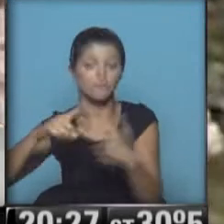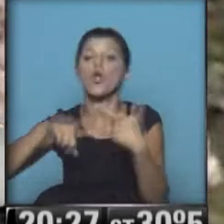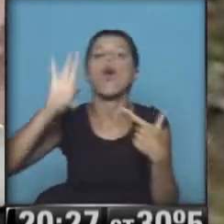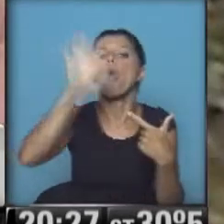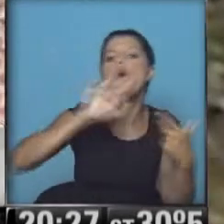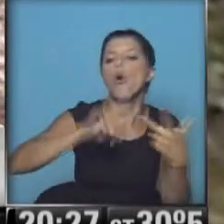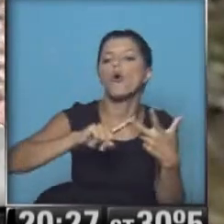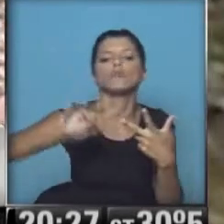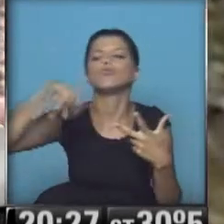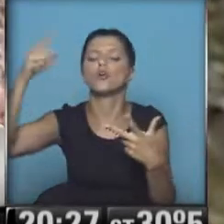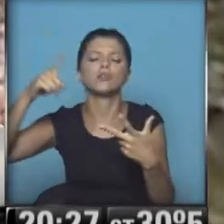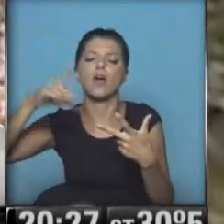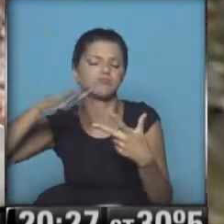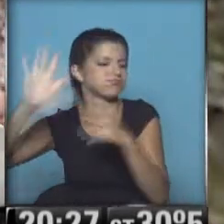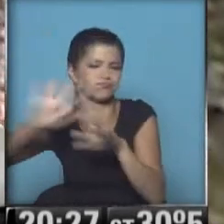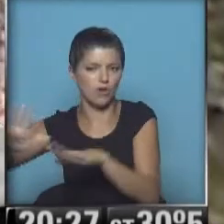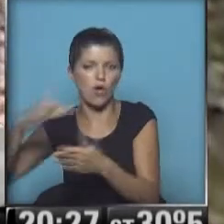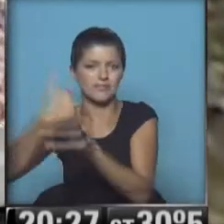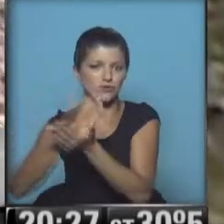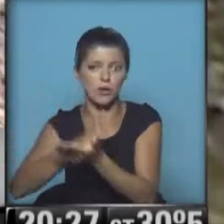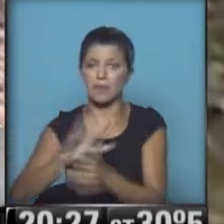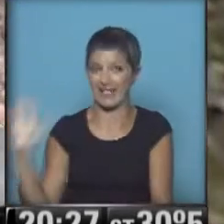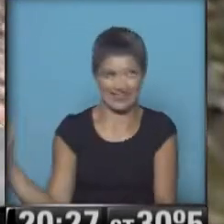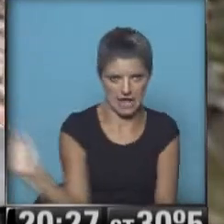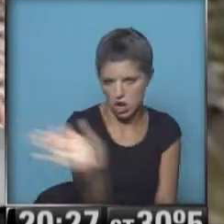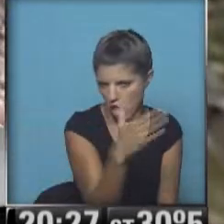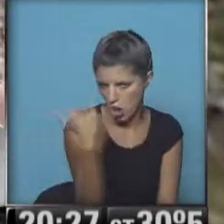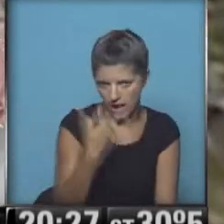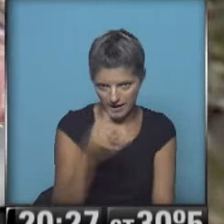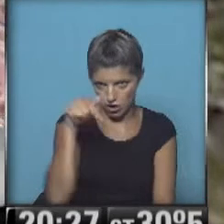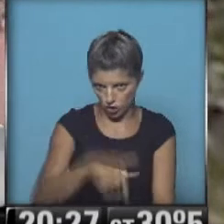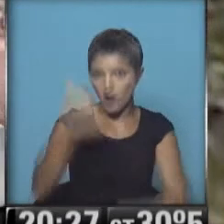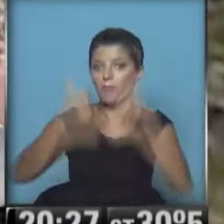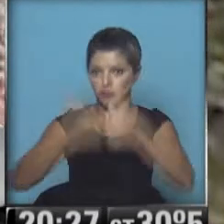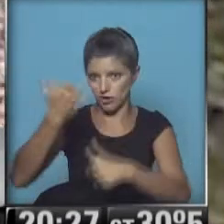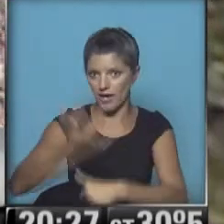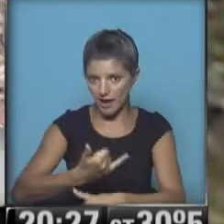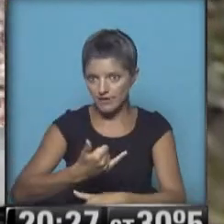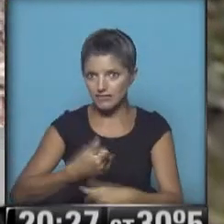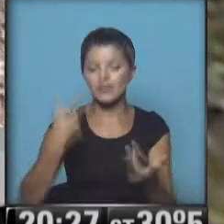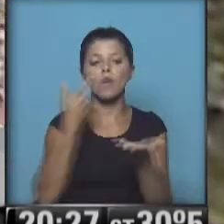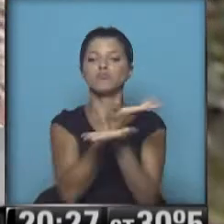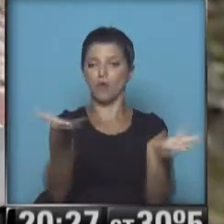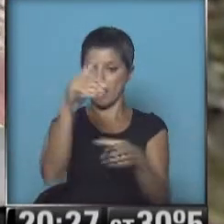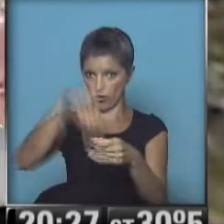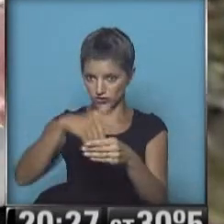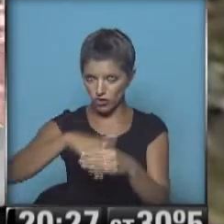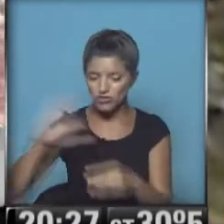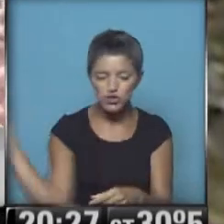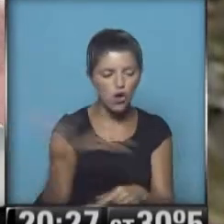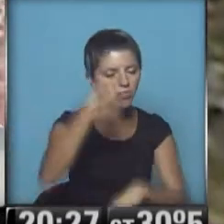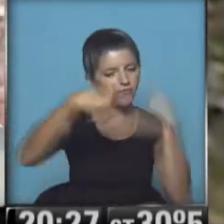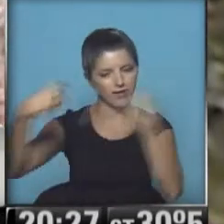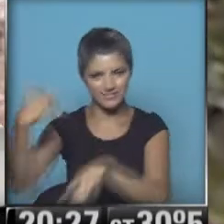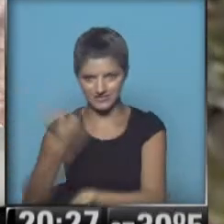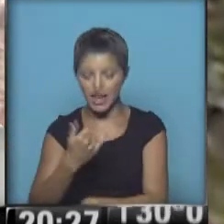de cualquier otra índole, porque hay de todo en lo que hoy hay en la vidriera de la Argentina. Todos